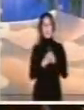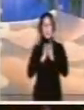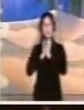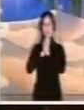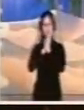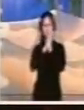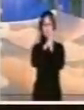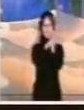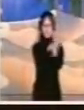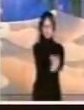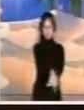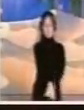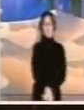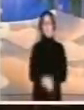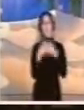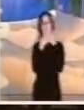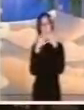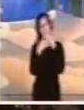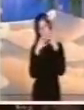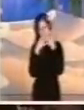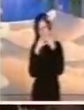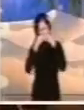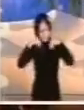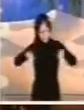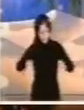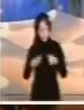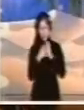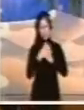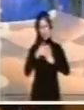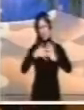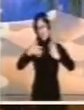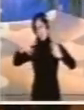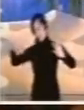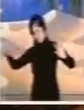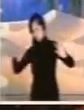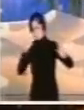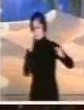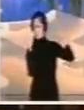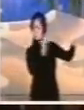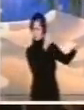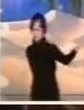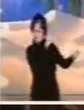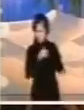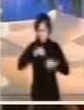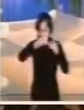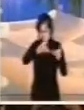así que la cuenten ellas mismas. Alibaba y 40 ladronas y algunas más.